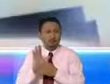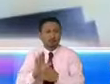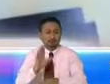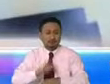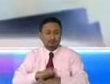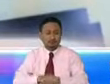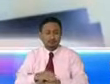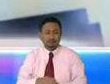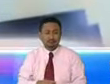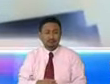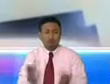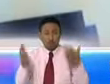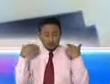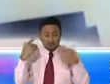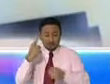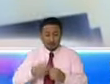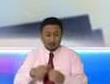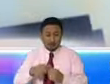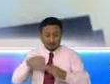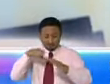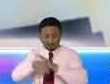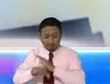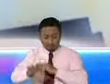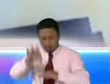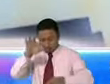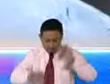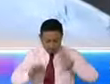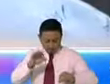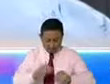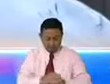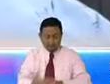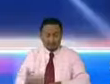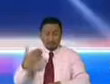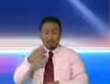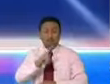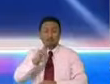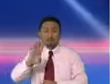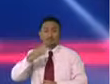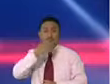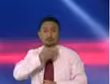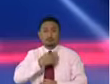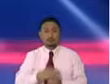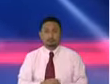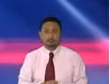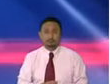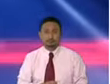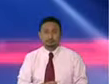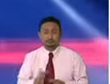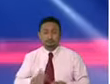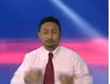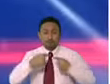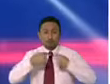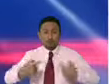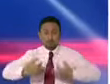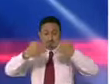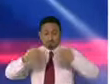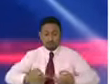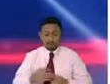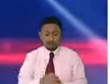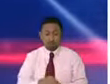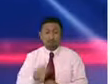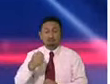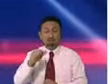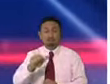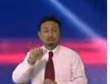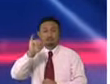allanamientos realizados en Guayaquil y Quito el pasado 24 de agosto. Entre tanto, en comunicado oficial, Saibank dice que no